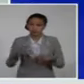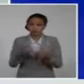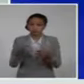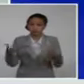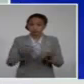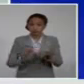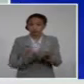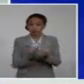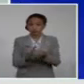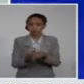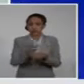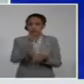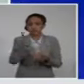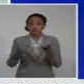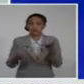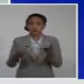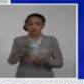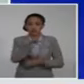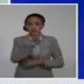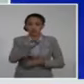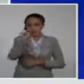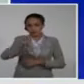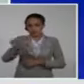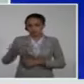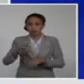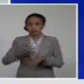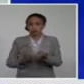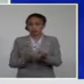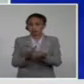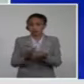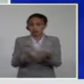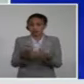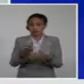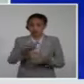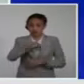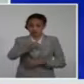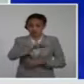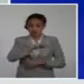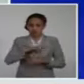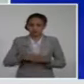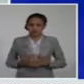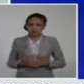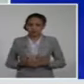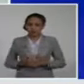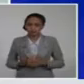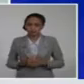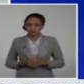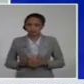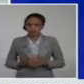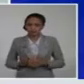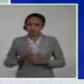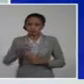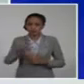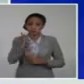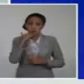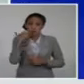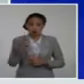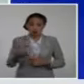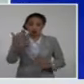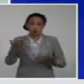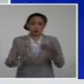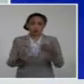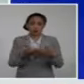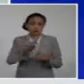Cienfuegos con 17 casos autóctonos en el día de ayer, incluso 5 más que el día